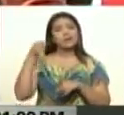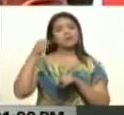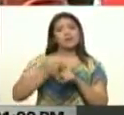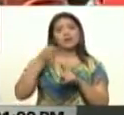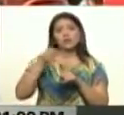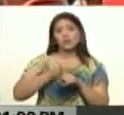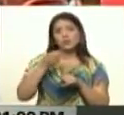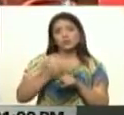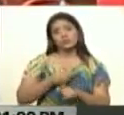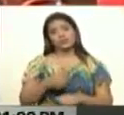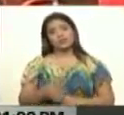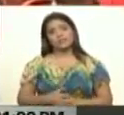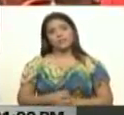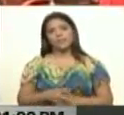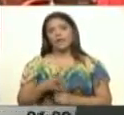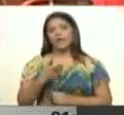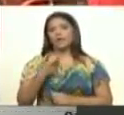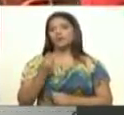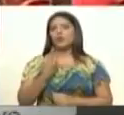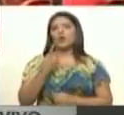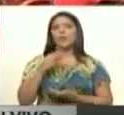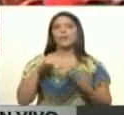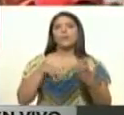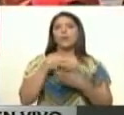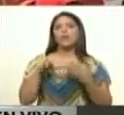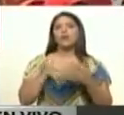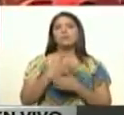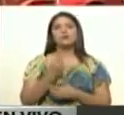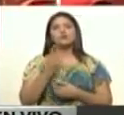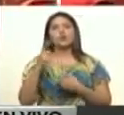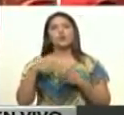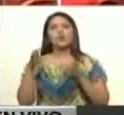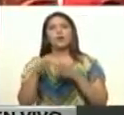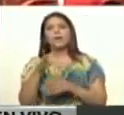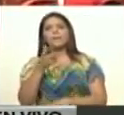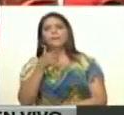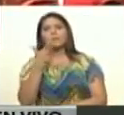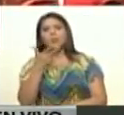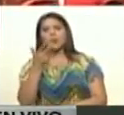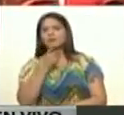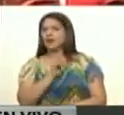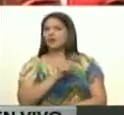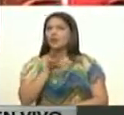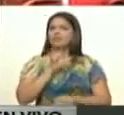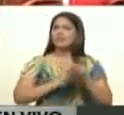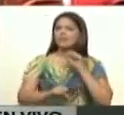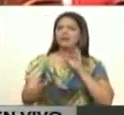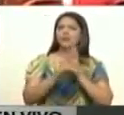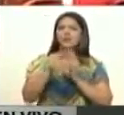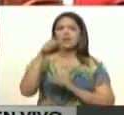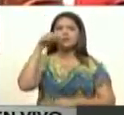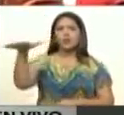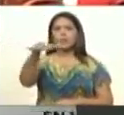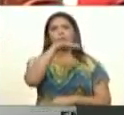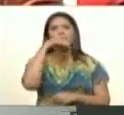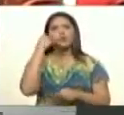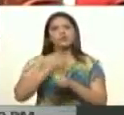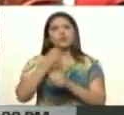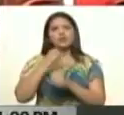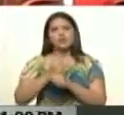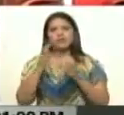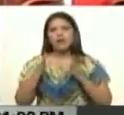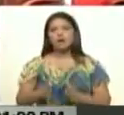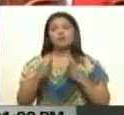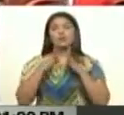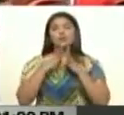nada más, no es un problema militante, es un problema de la defensa de los derechos del pueblo, de los trabajadores que